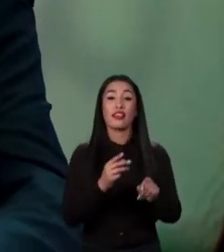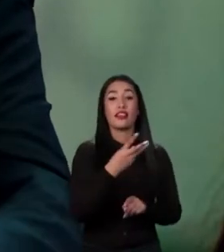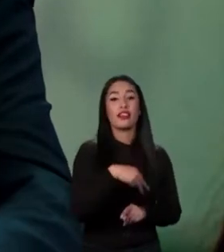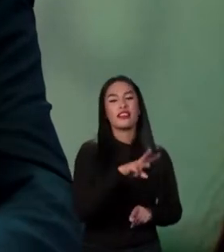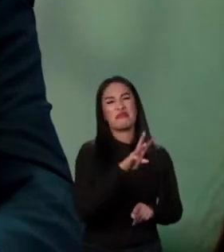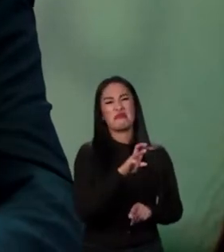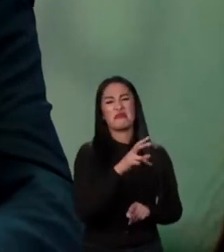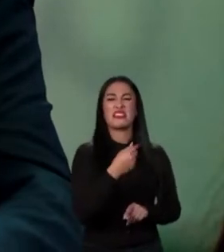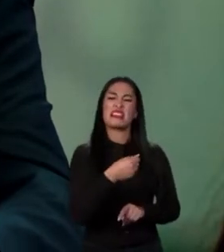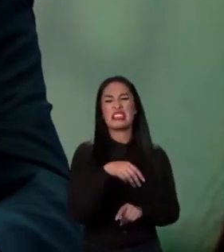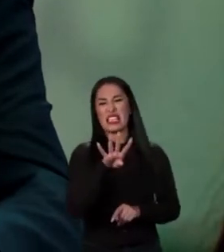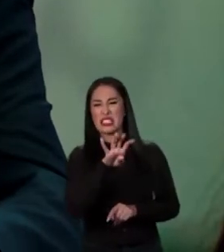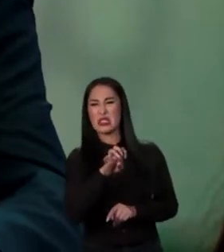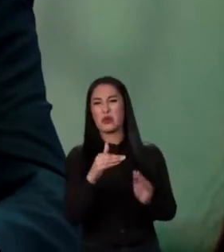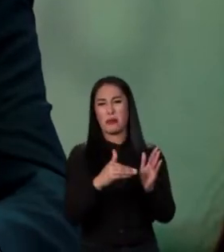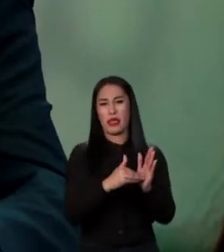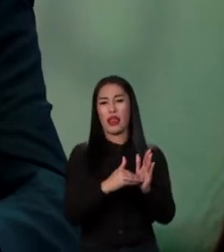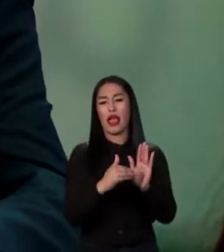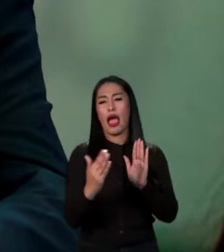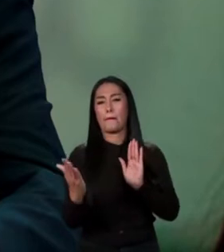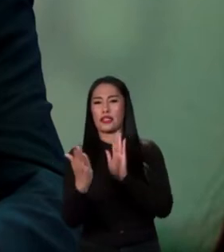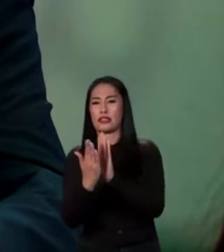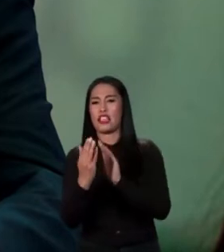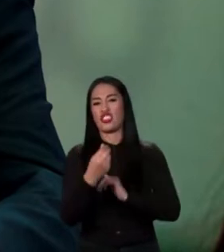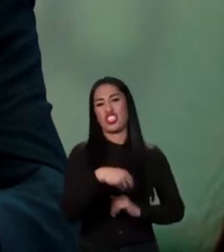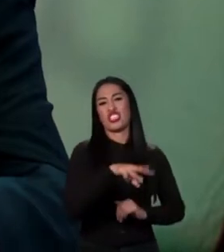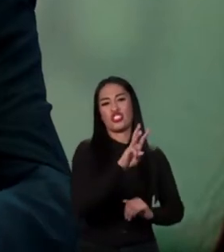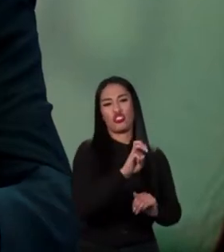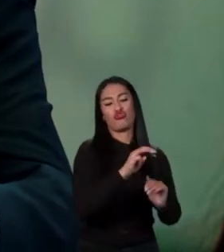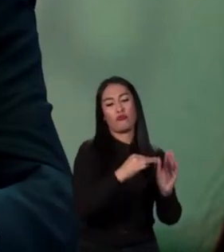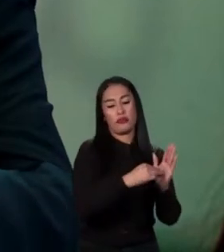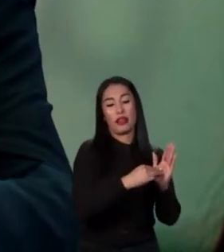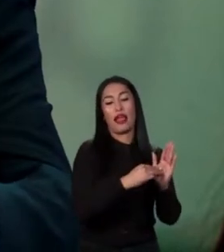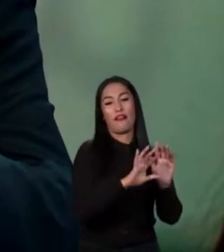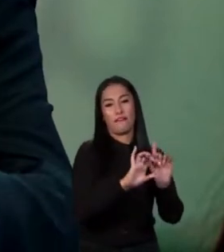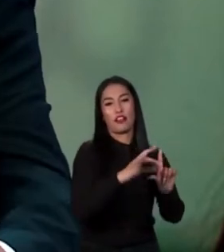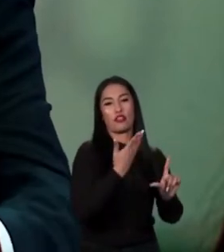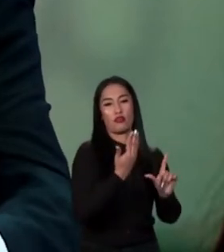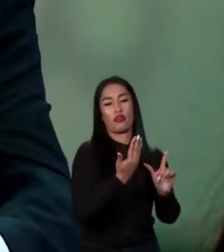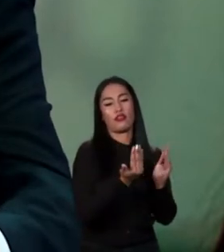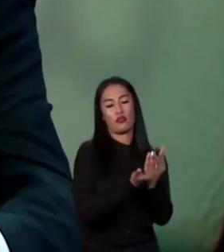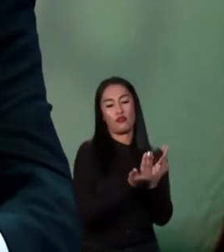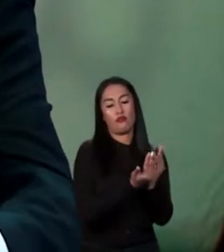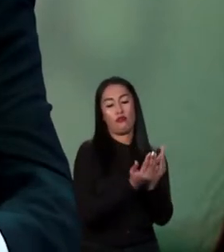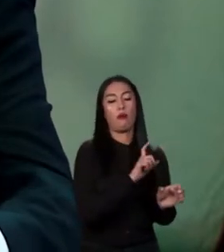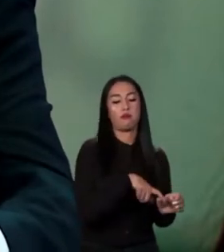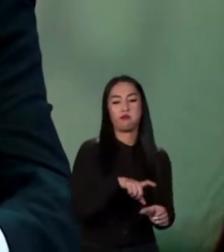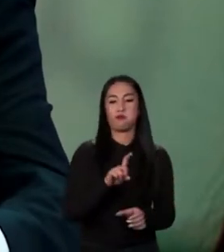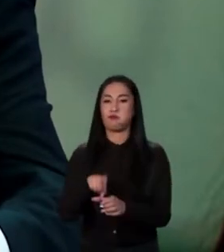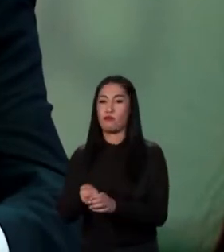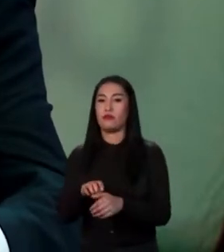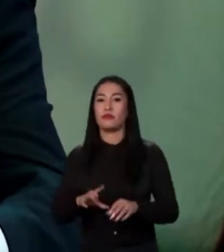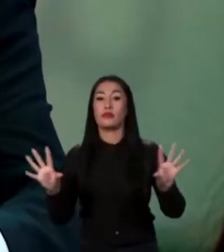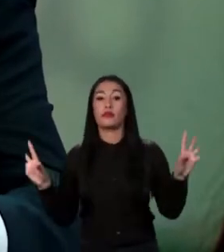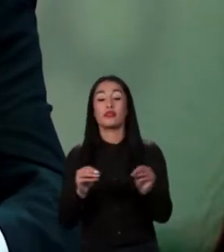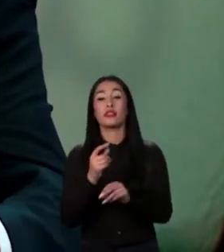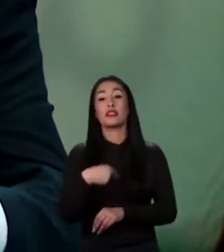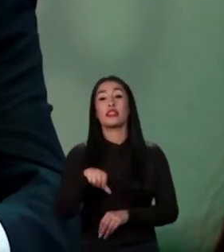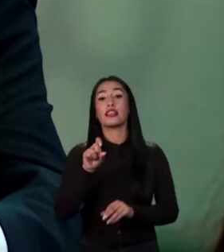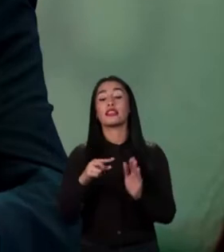19 mil corresponden la presencia al día y hoy estamos entrando a centroamérica donde tenemos 16 mil estudiantes